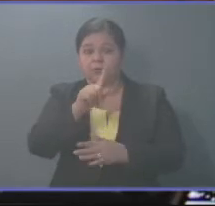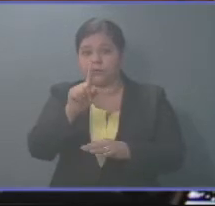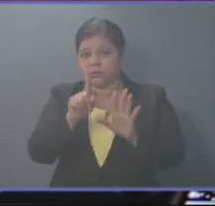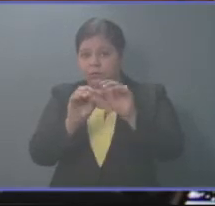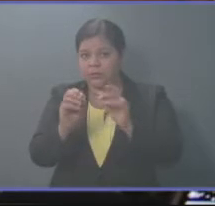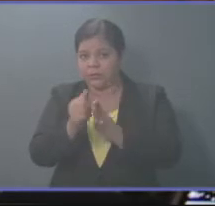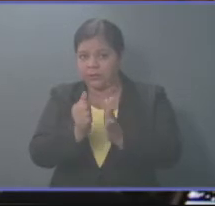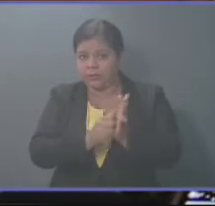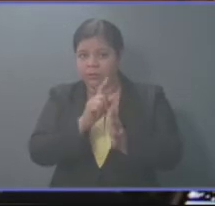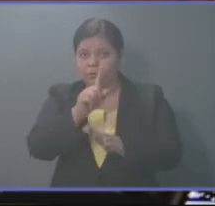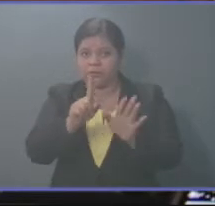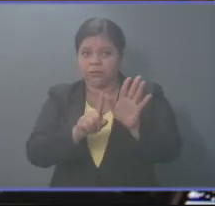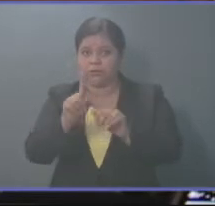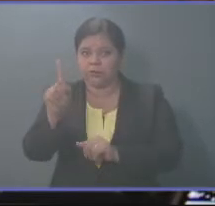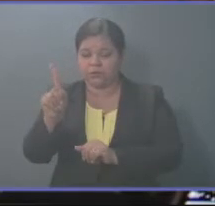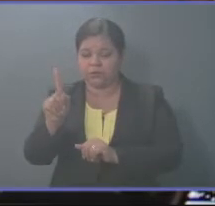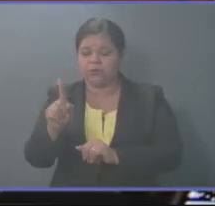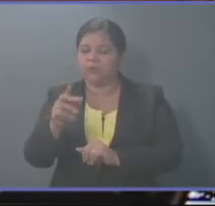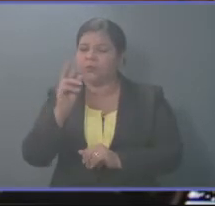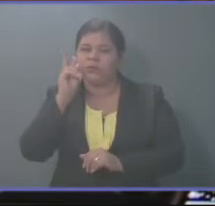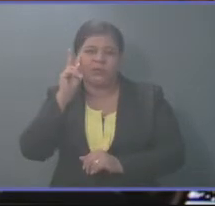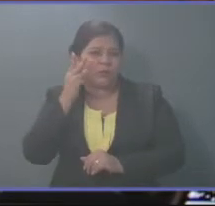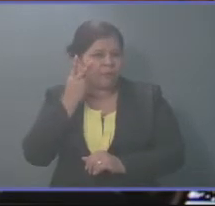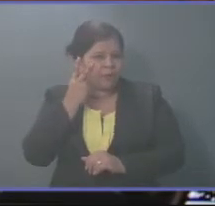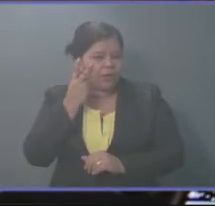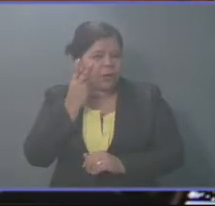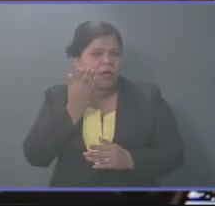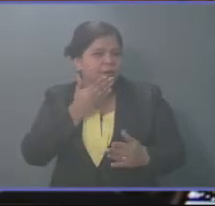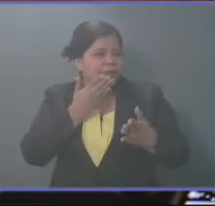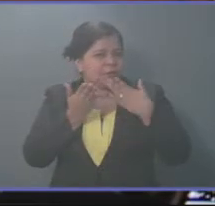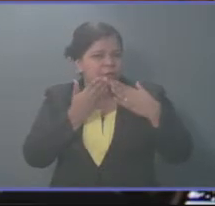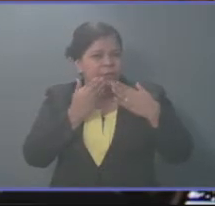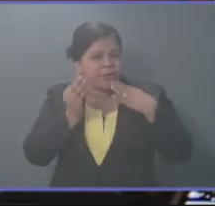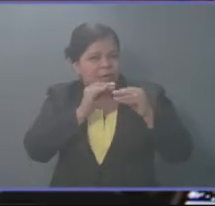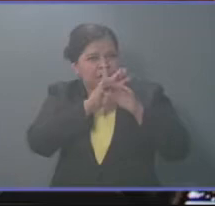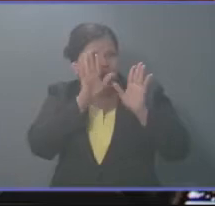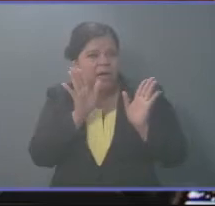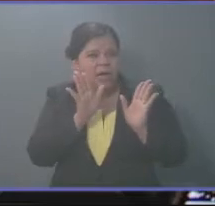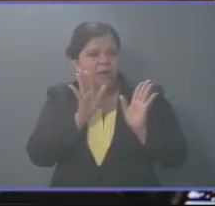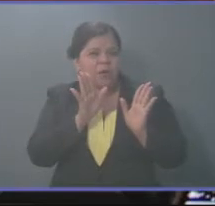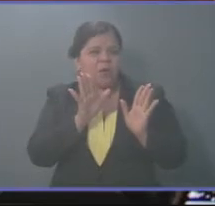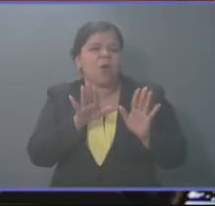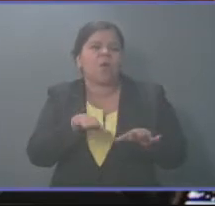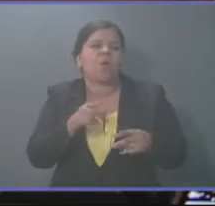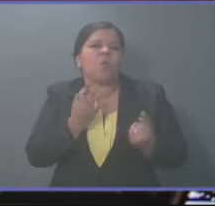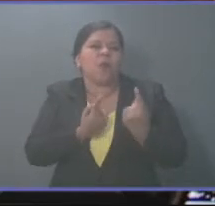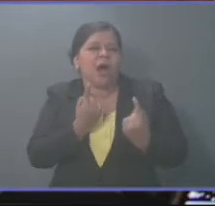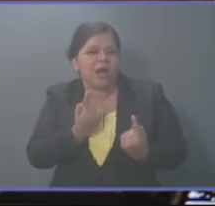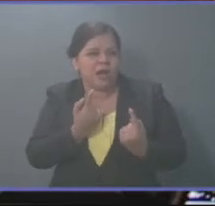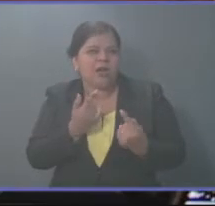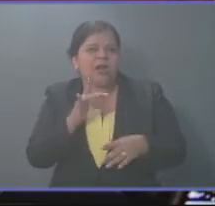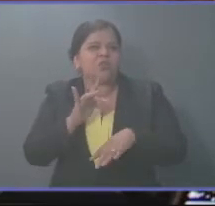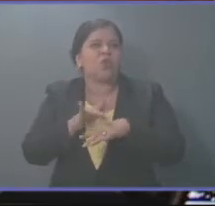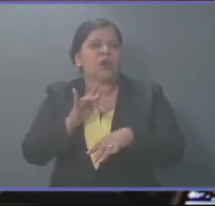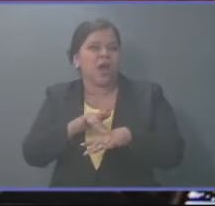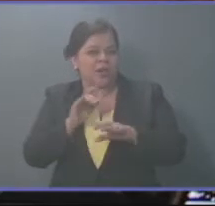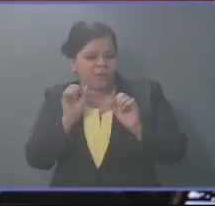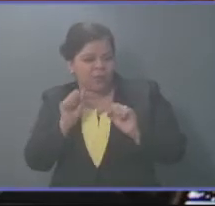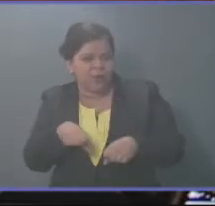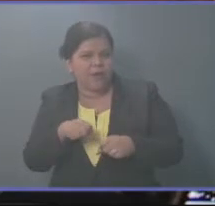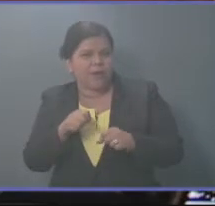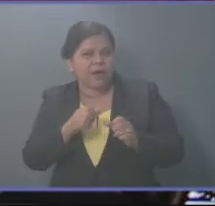del Código Penal, conlleva a que se describa la conducta de penalizarse en términos de pudor y